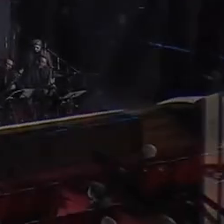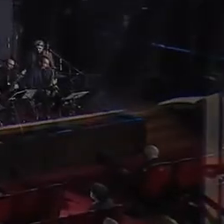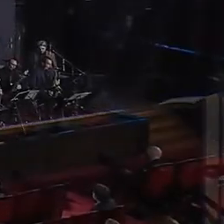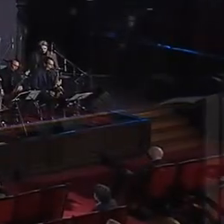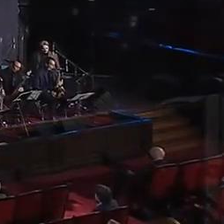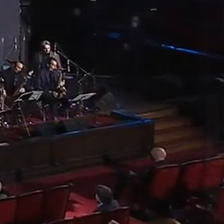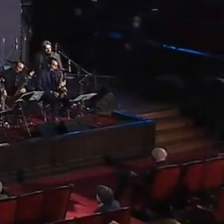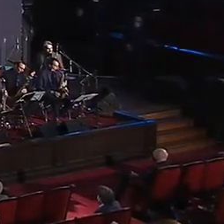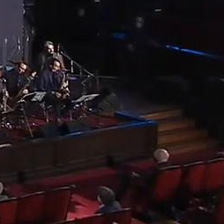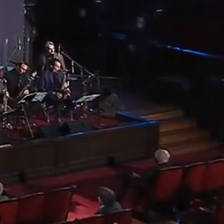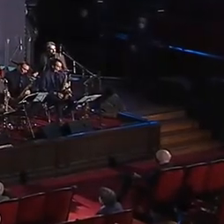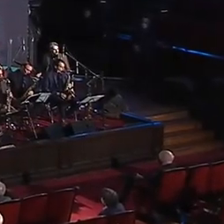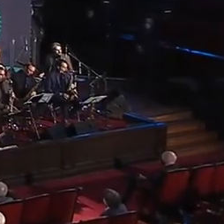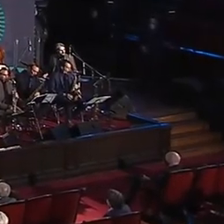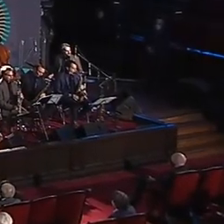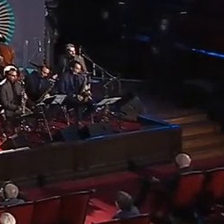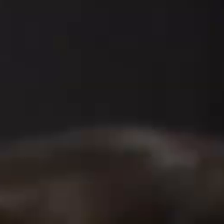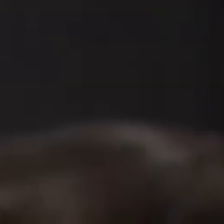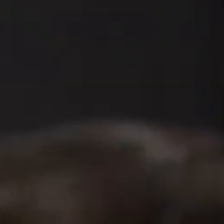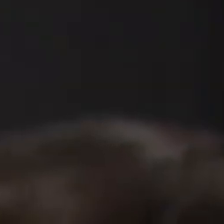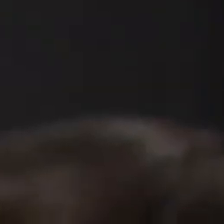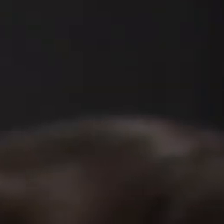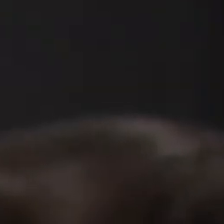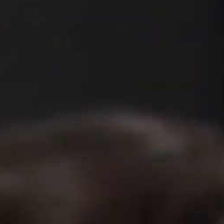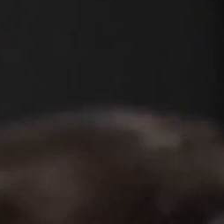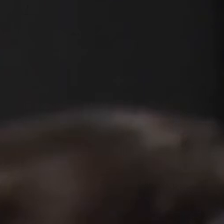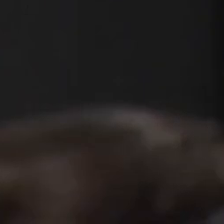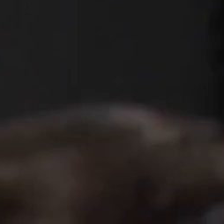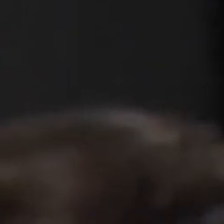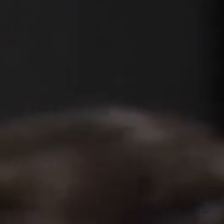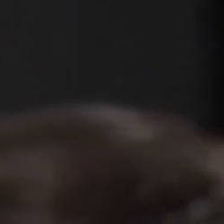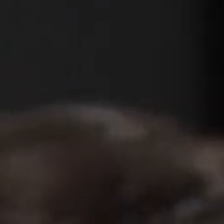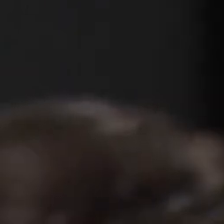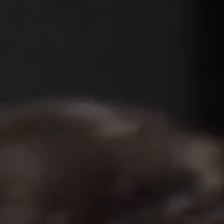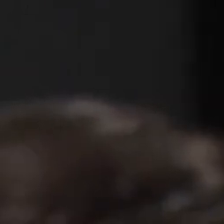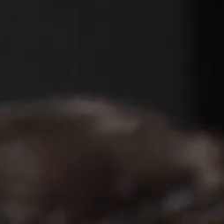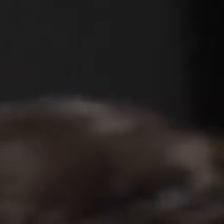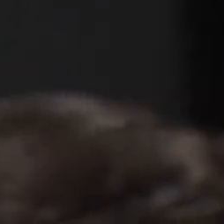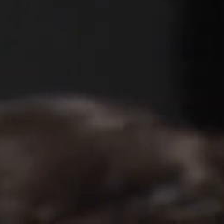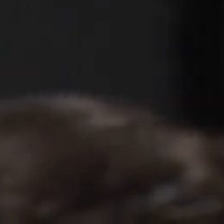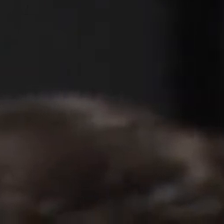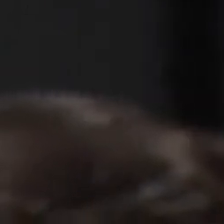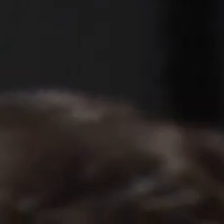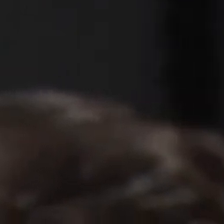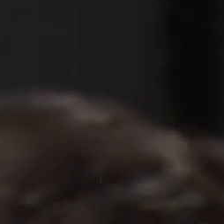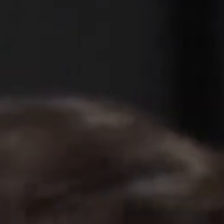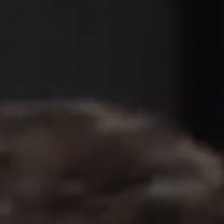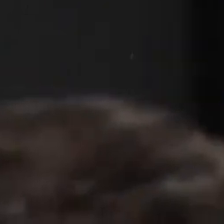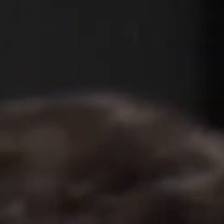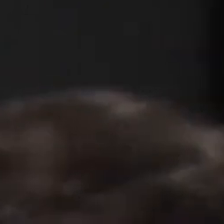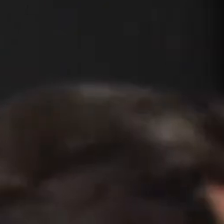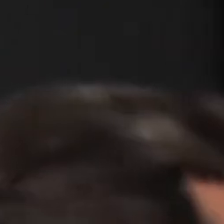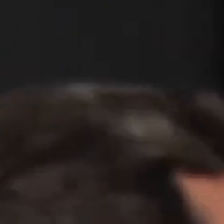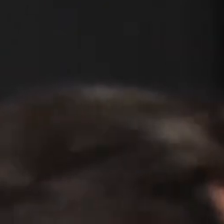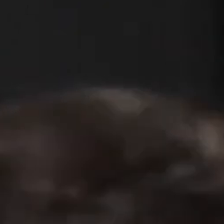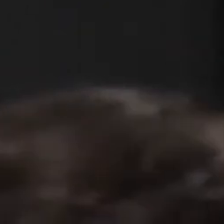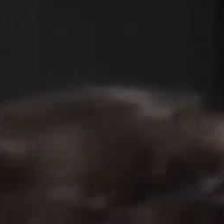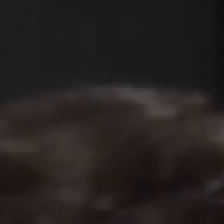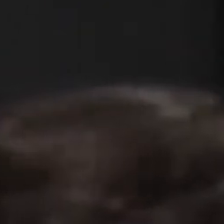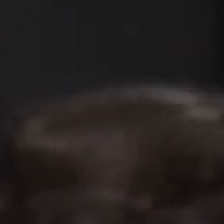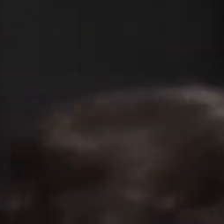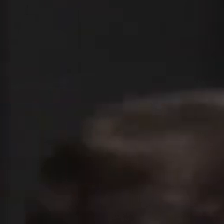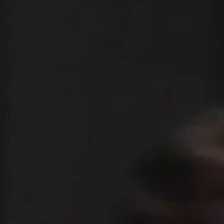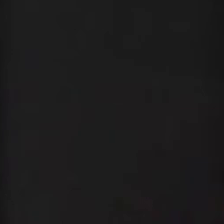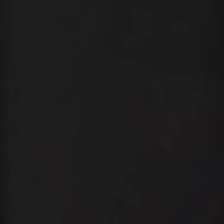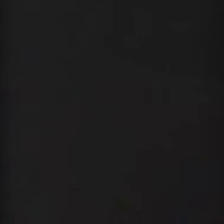Renacer en Buenos Aires, en otra tarde de junio, con esas ganas tremendas de querer y